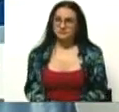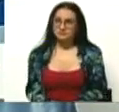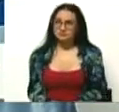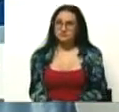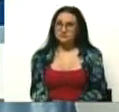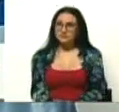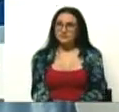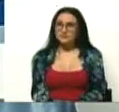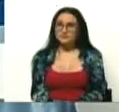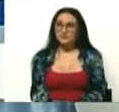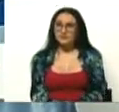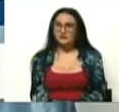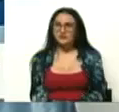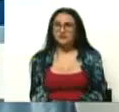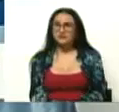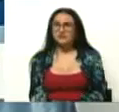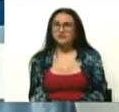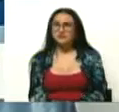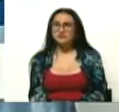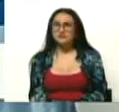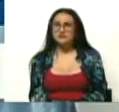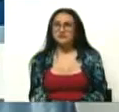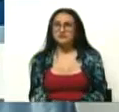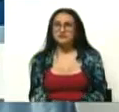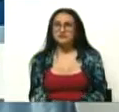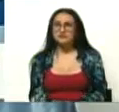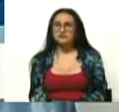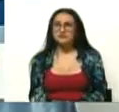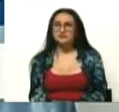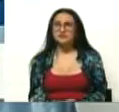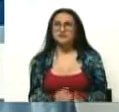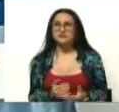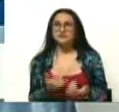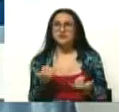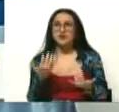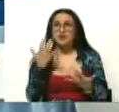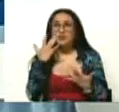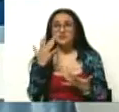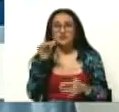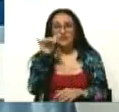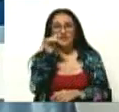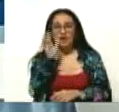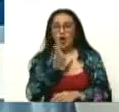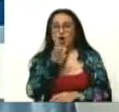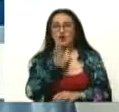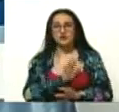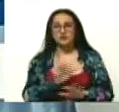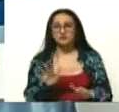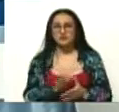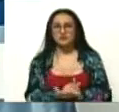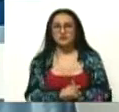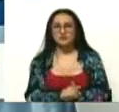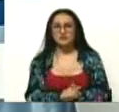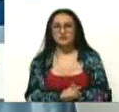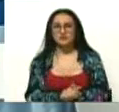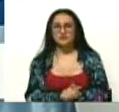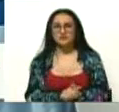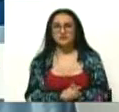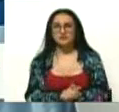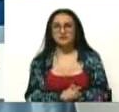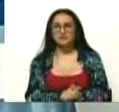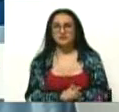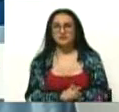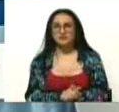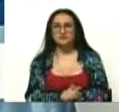están, ubicadas en Estados Unidos. Muchas de las los hemos visto por video, espantoso, ¿no? Gente que ya